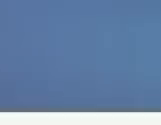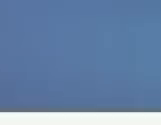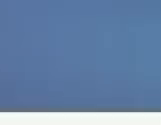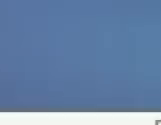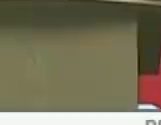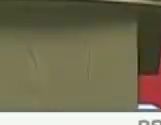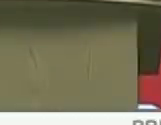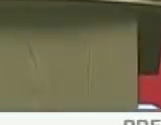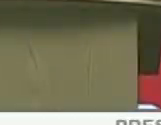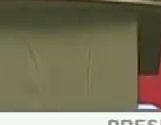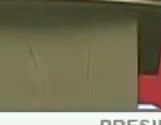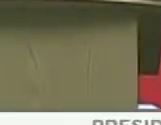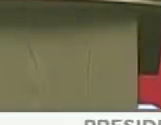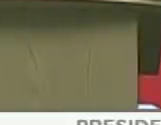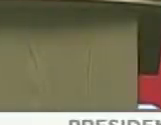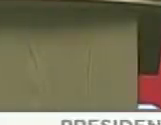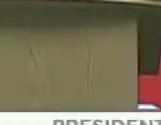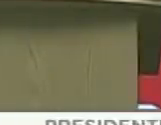país. Escuchemos.